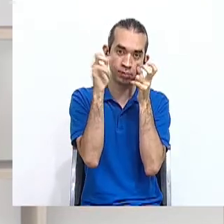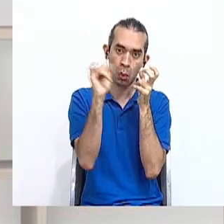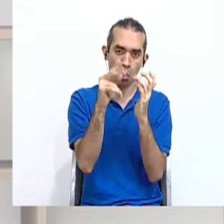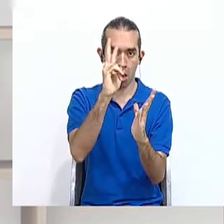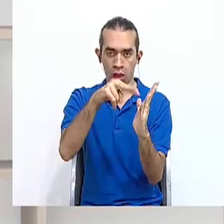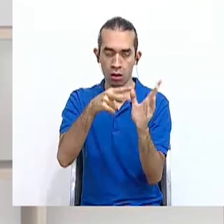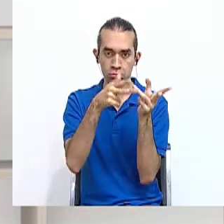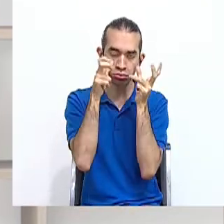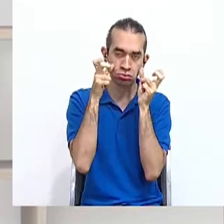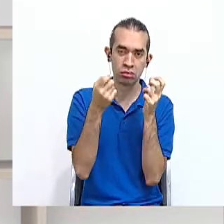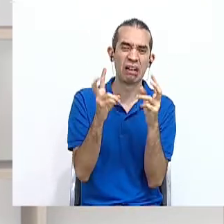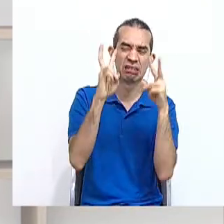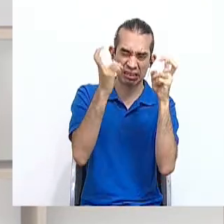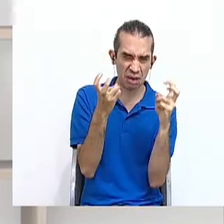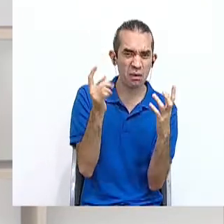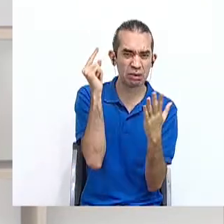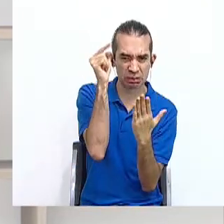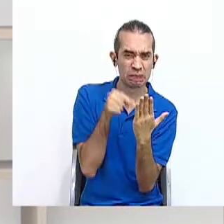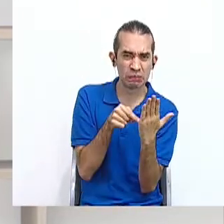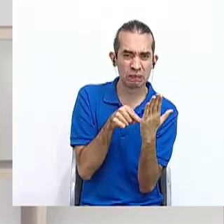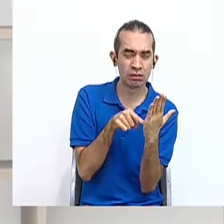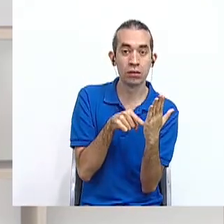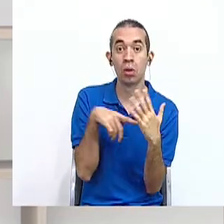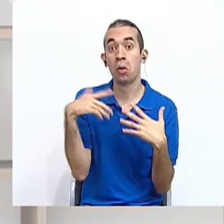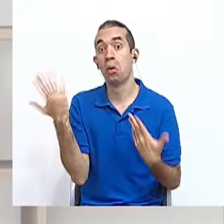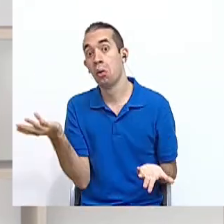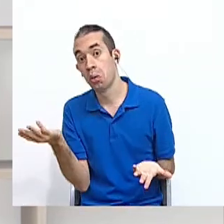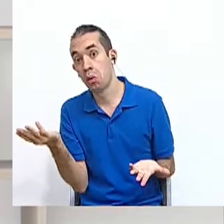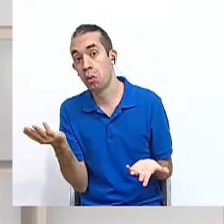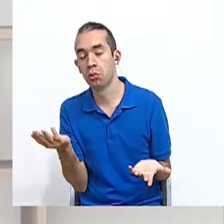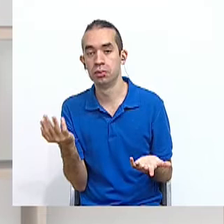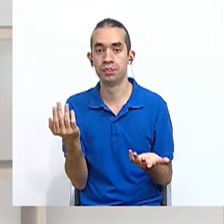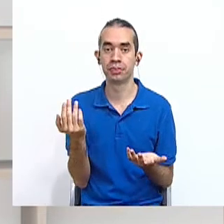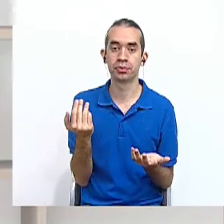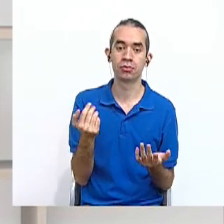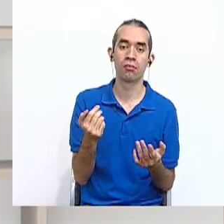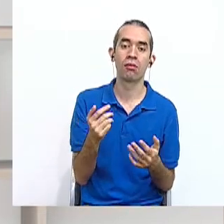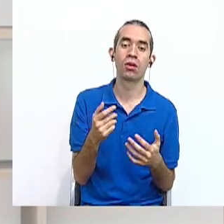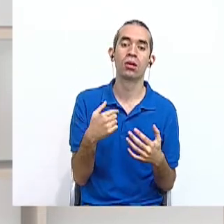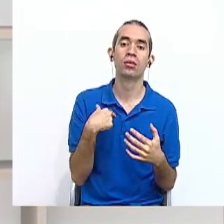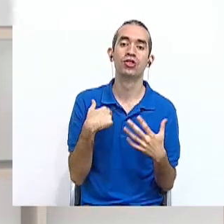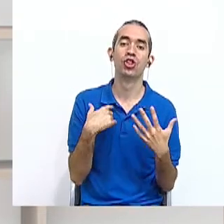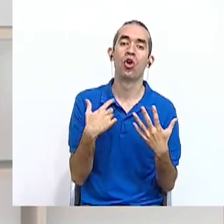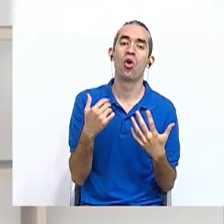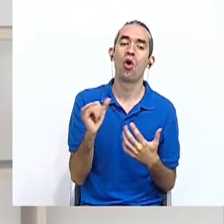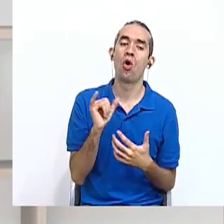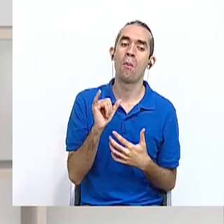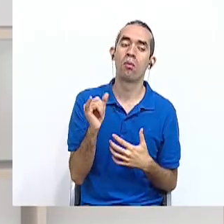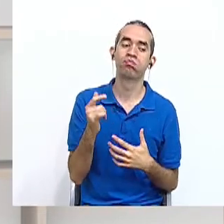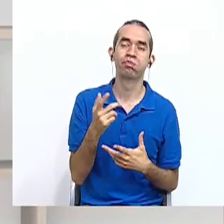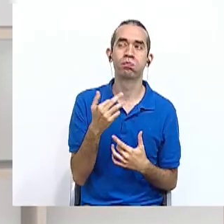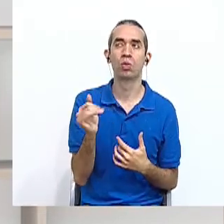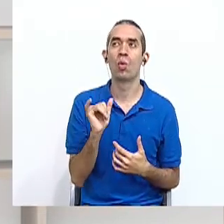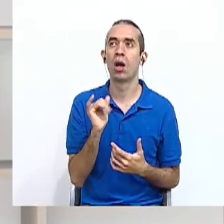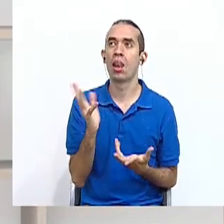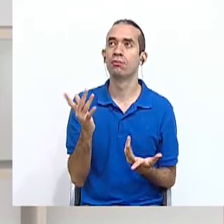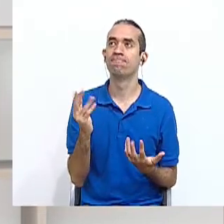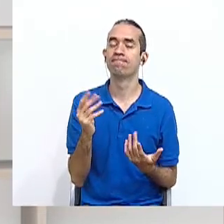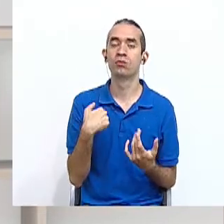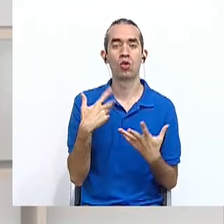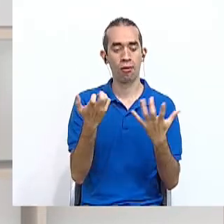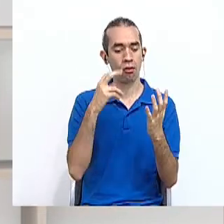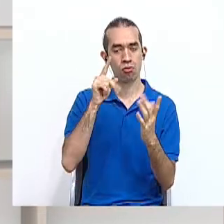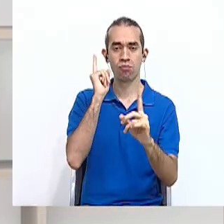lector de qué trata el tema, o le va a decir al lector cómo quiero que usted lea mi texto. Muy bien.